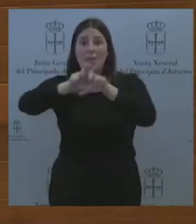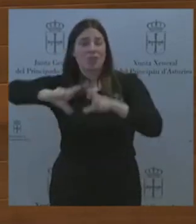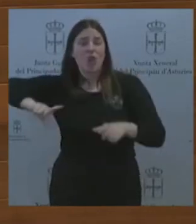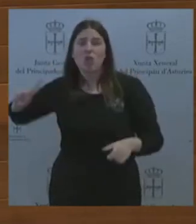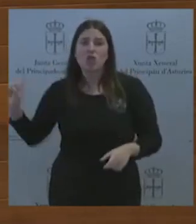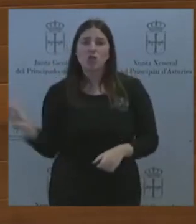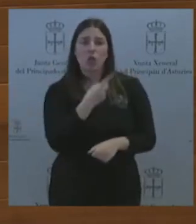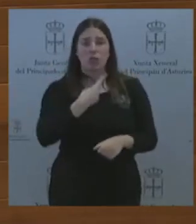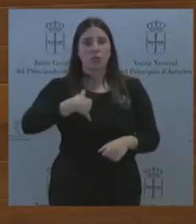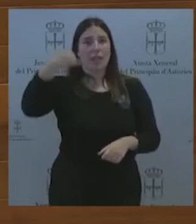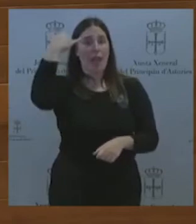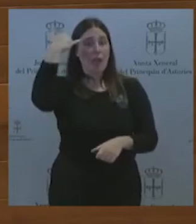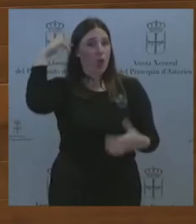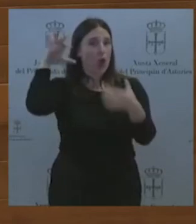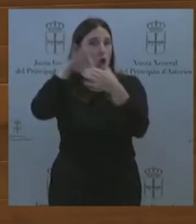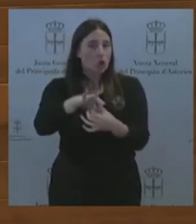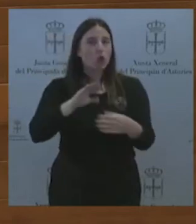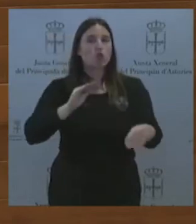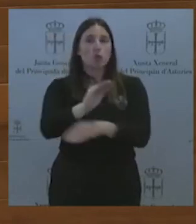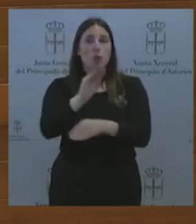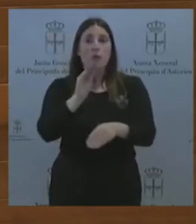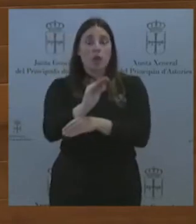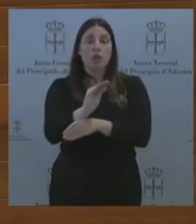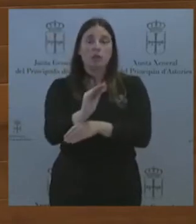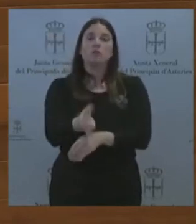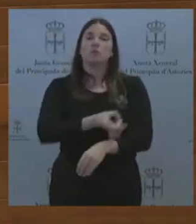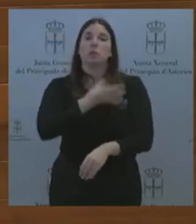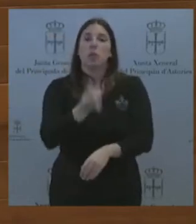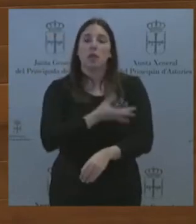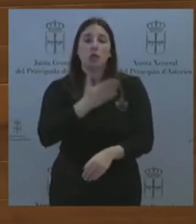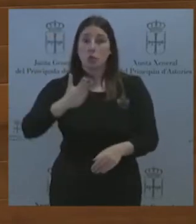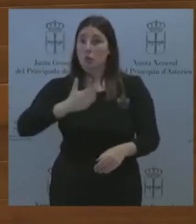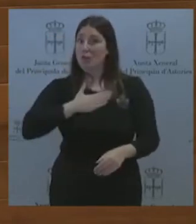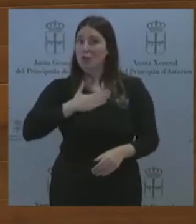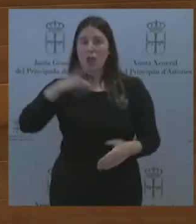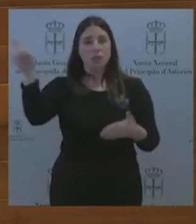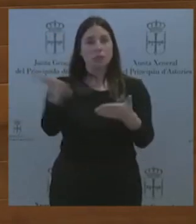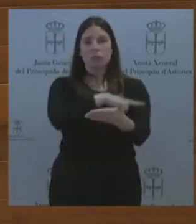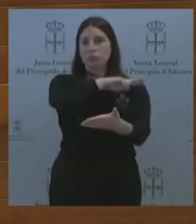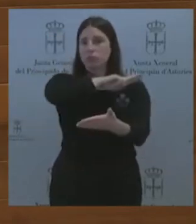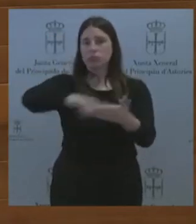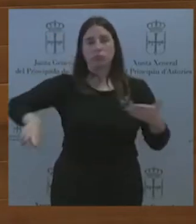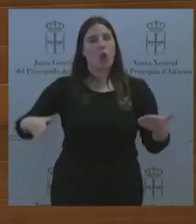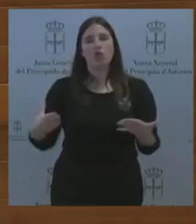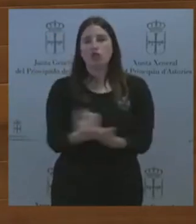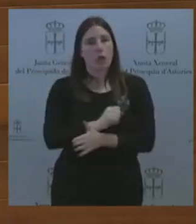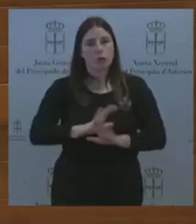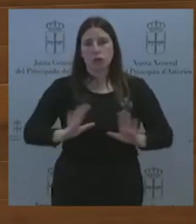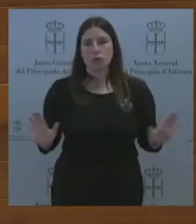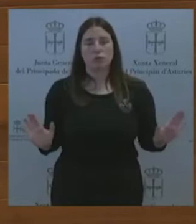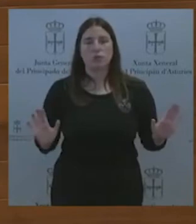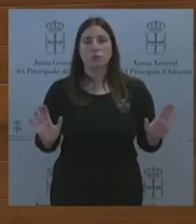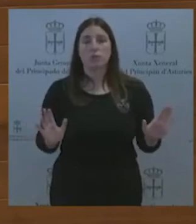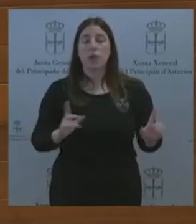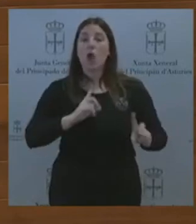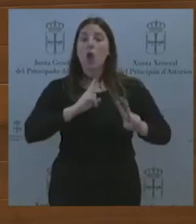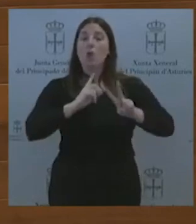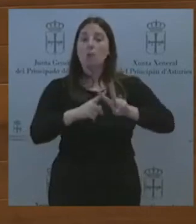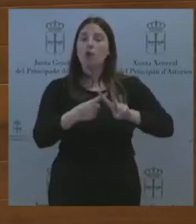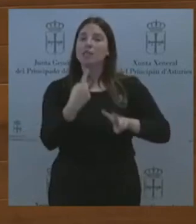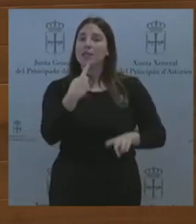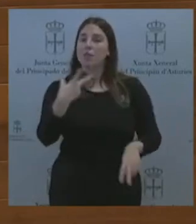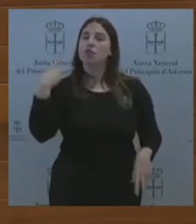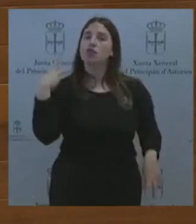partidos, sindicatos, patronales y otros entes políticos. En Vox decimos no a castas privilegiadas y